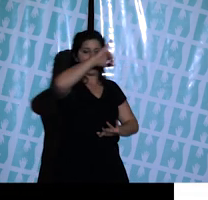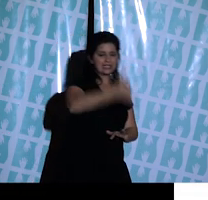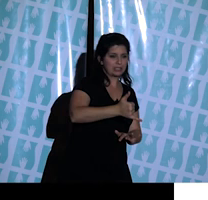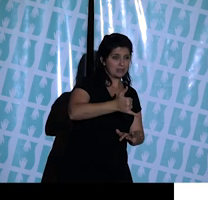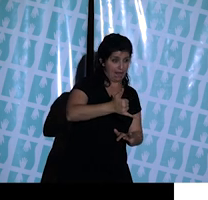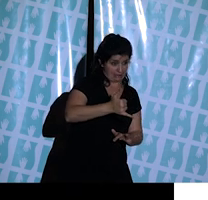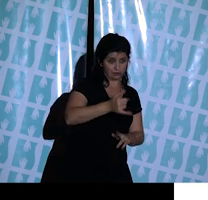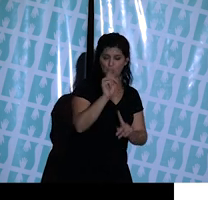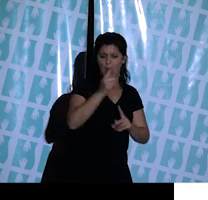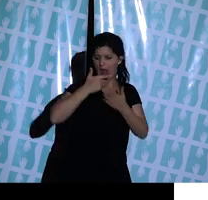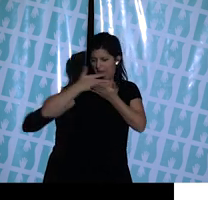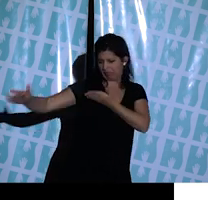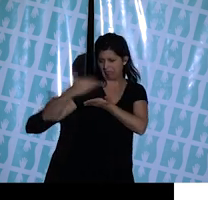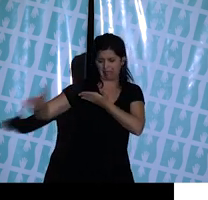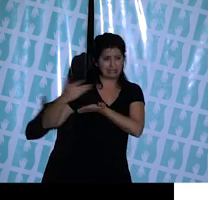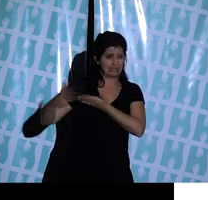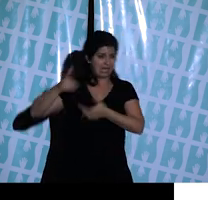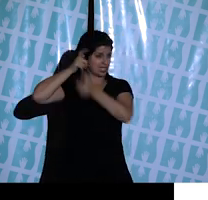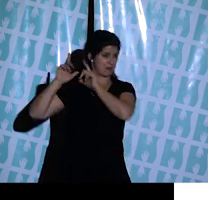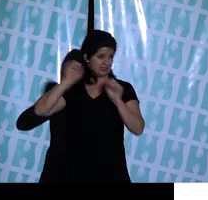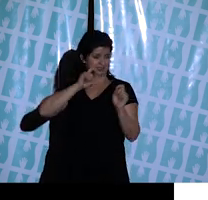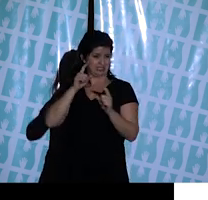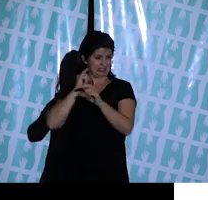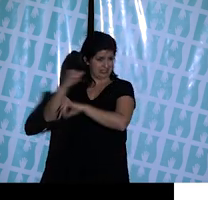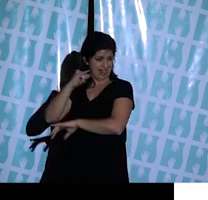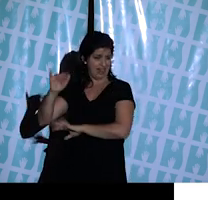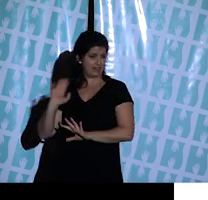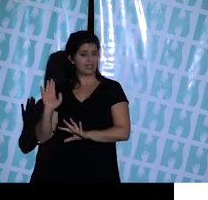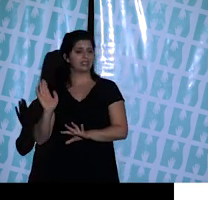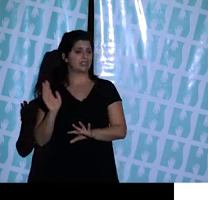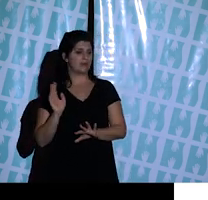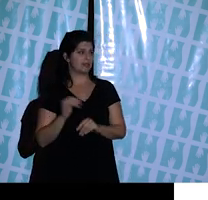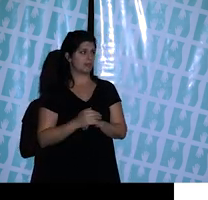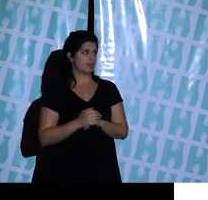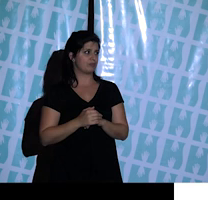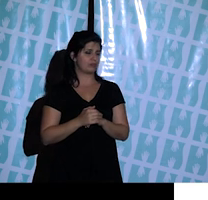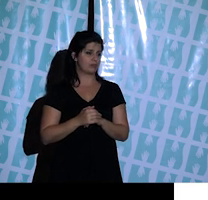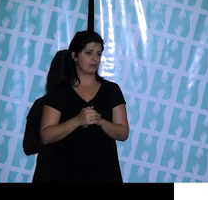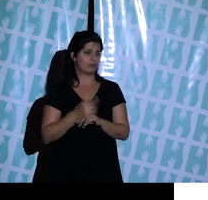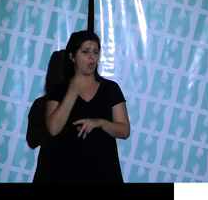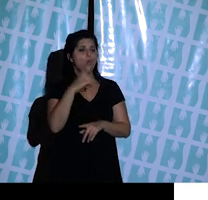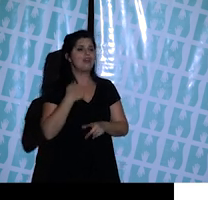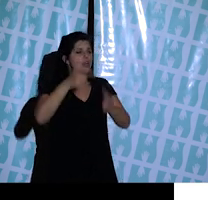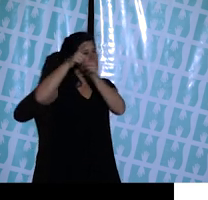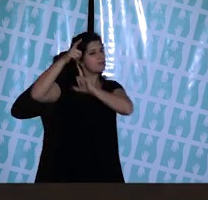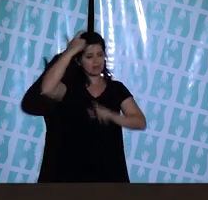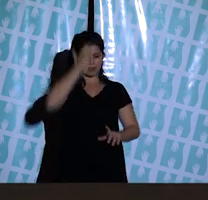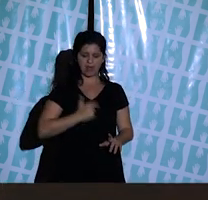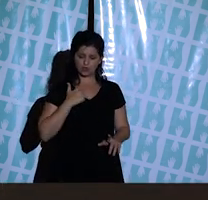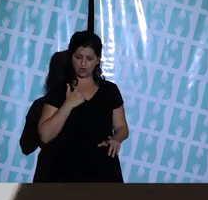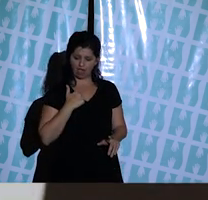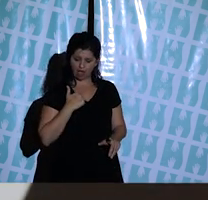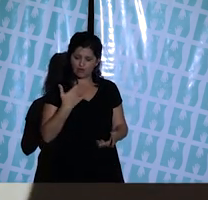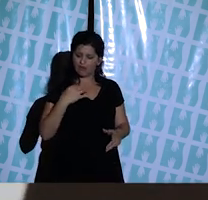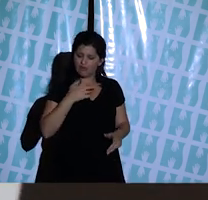experiencias no deseadas. Buena disposición para pararse ante todas las actividades. experiencias personales, todo lo que nos pase, tenemos que decir,